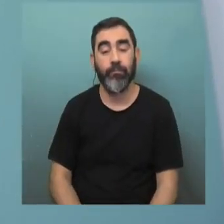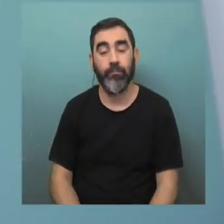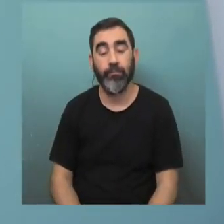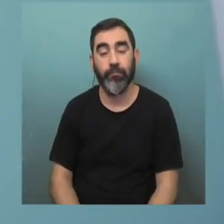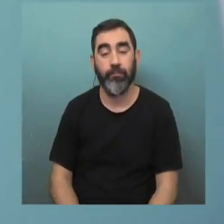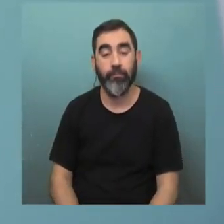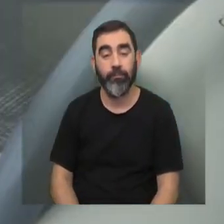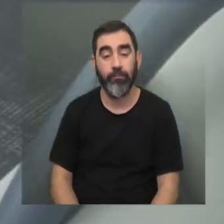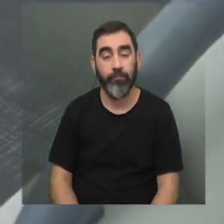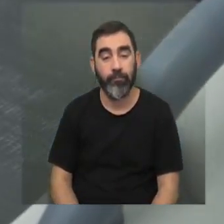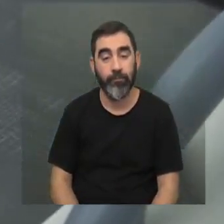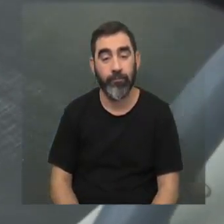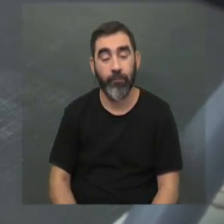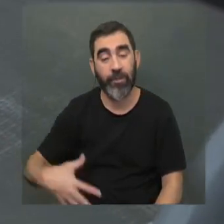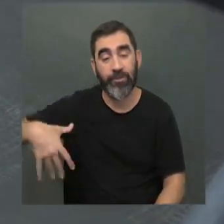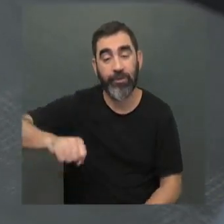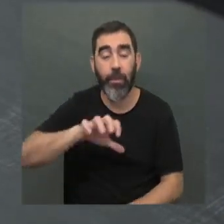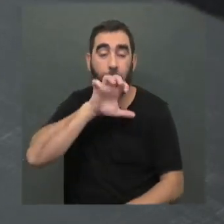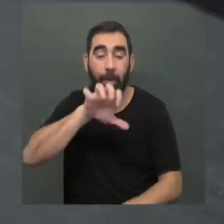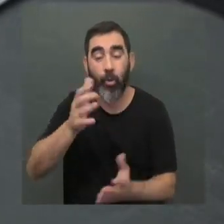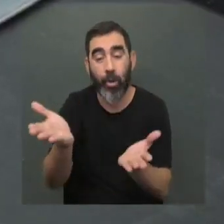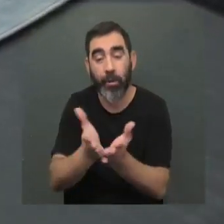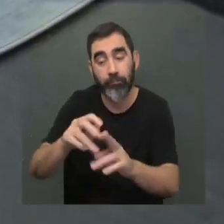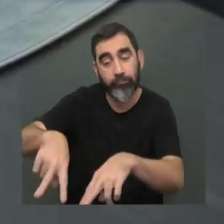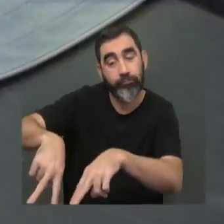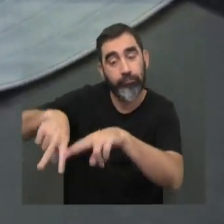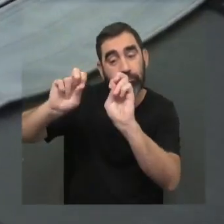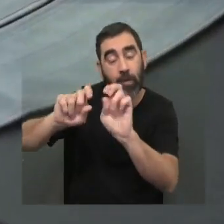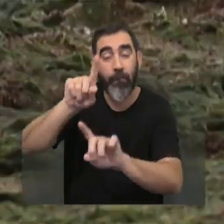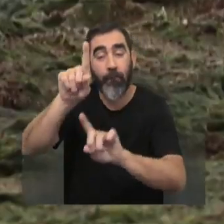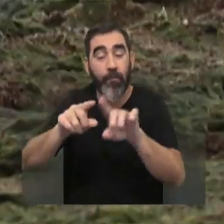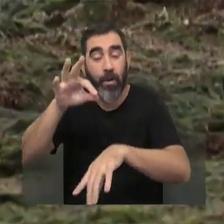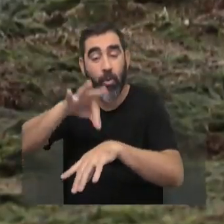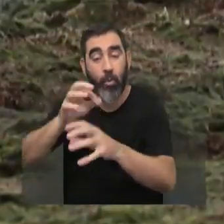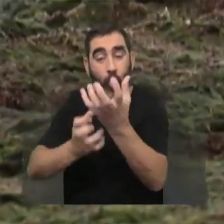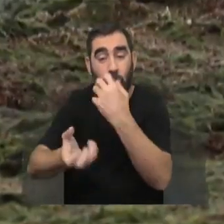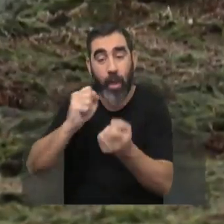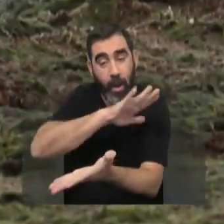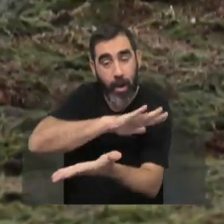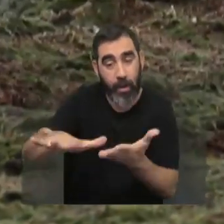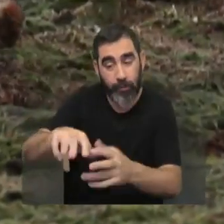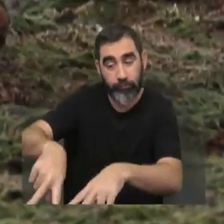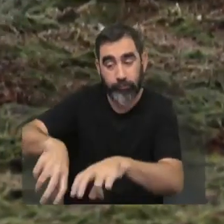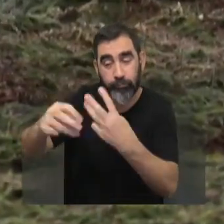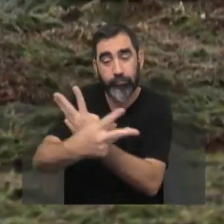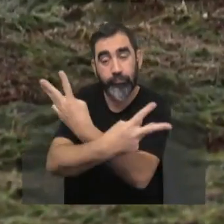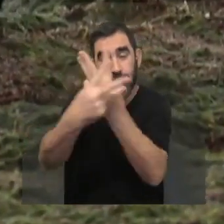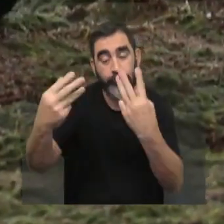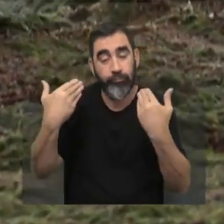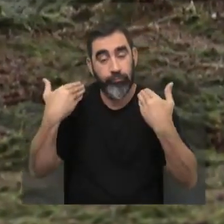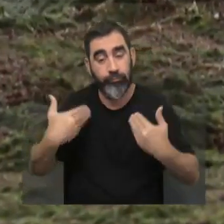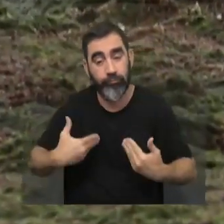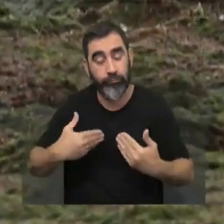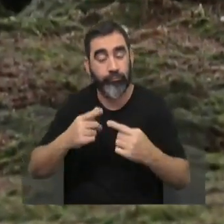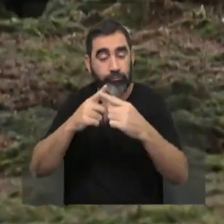www.fvet.edu.uy/agenda web. Por llevar a tu perro para que estudiantes puedan revisarlo, la facultad brinda sin costo un chequeo general, físico,